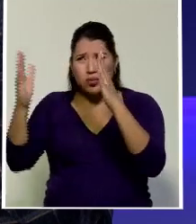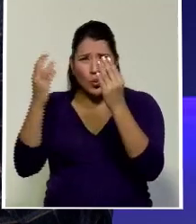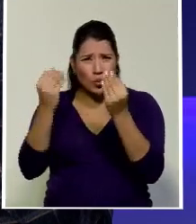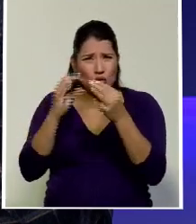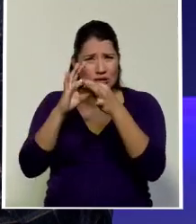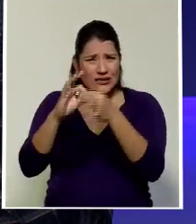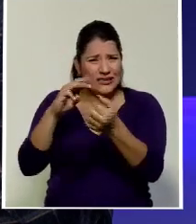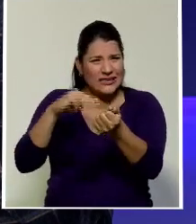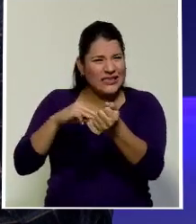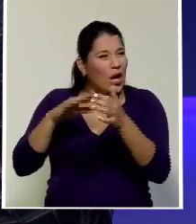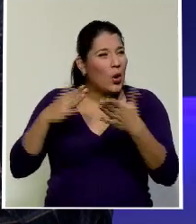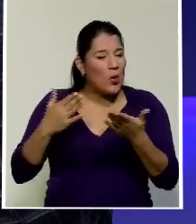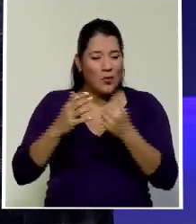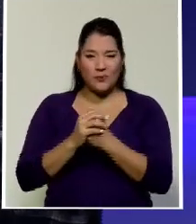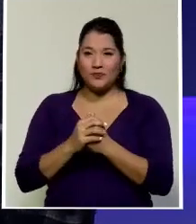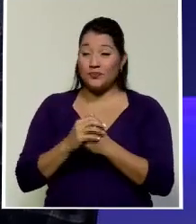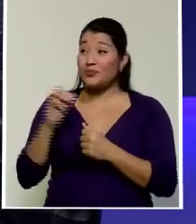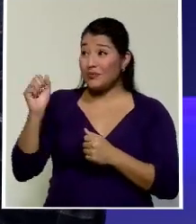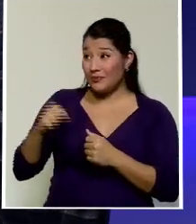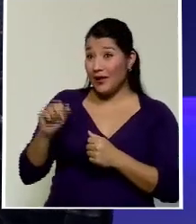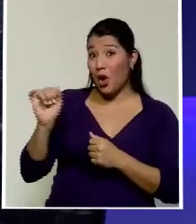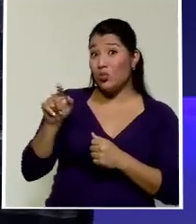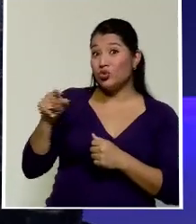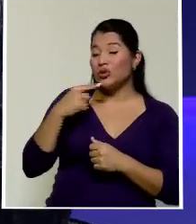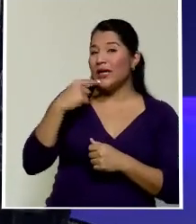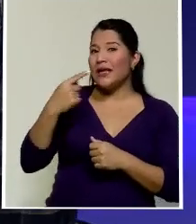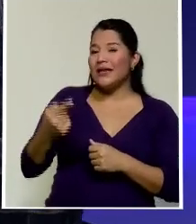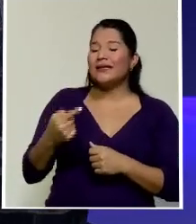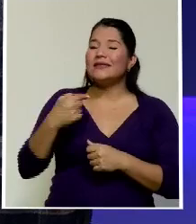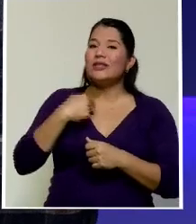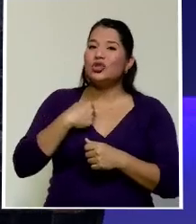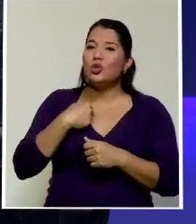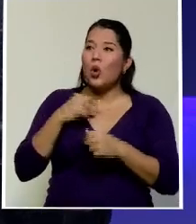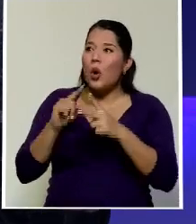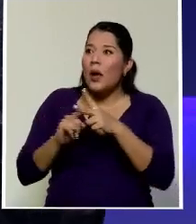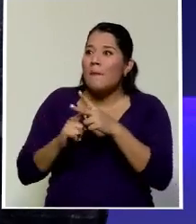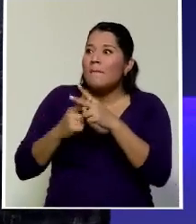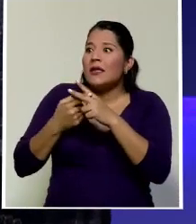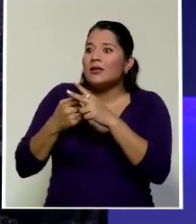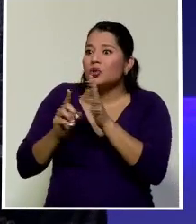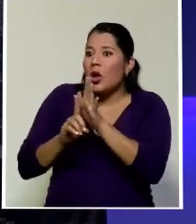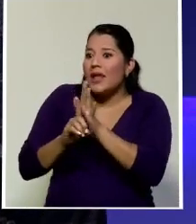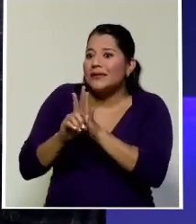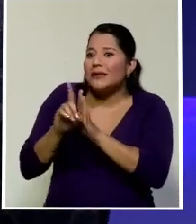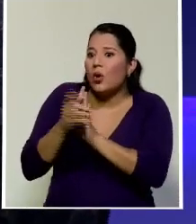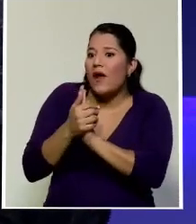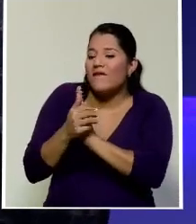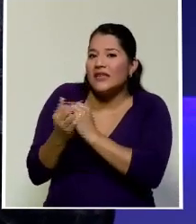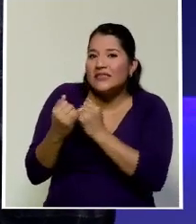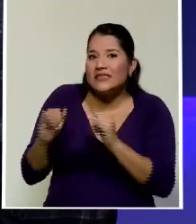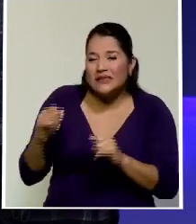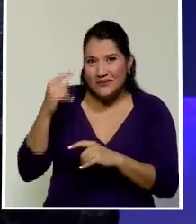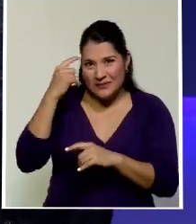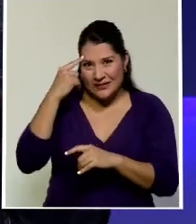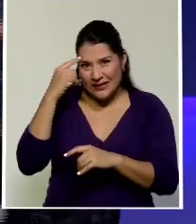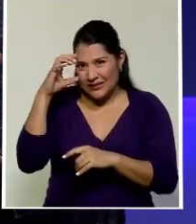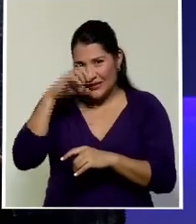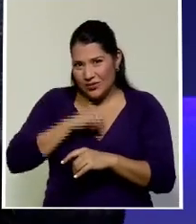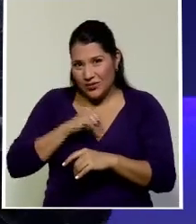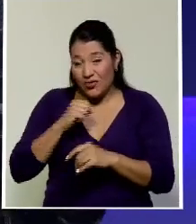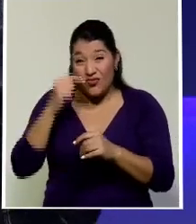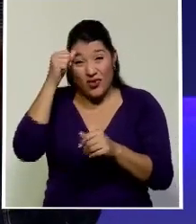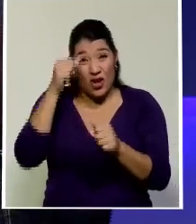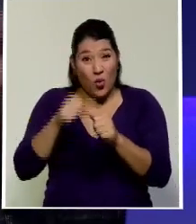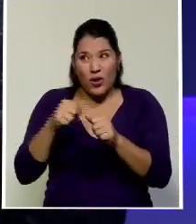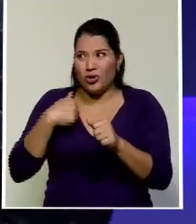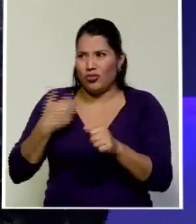también? Sí, esos son cosas que, como decís vos, uno va obteniendo sin proponérselo en ese momento. Recordad que estamos en una época que no había internet, que